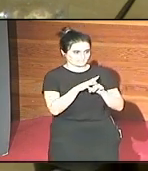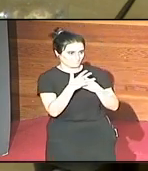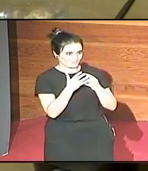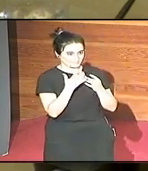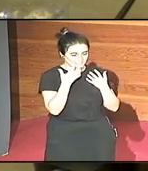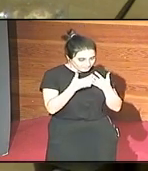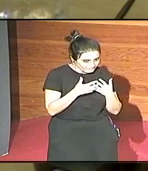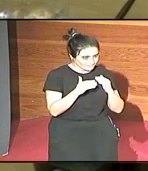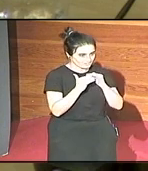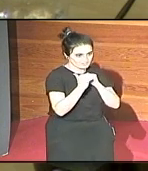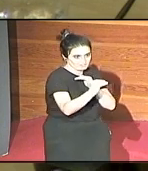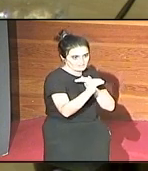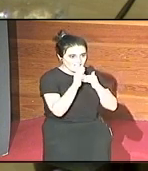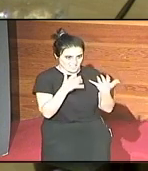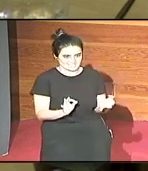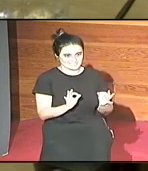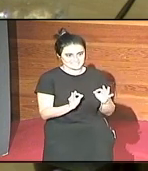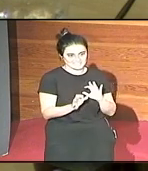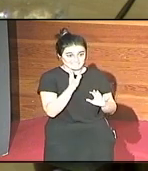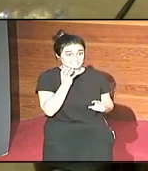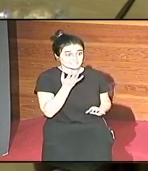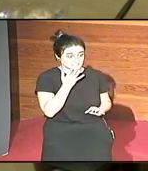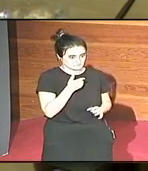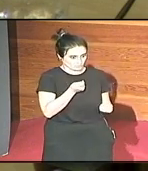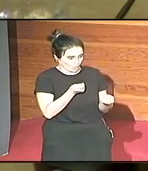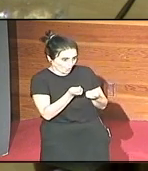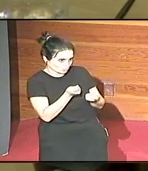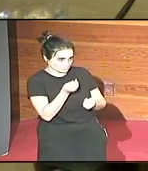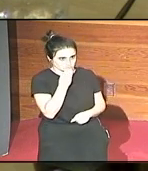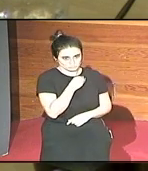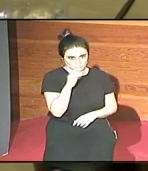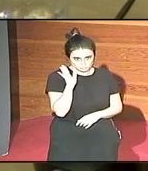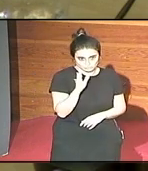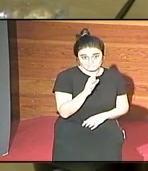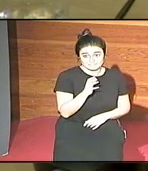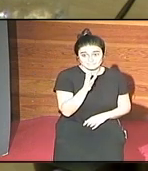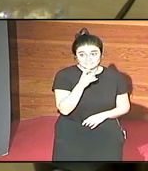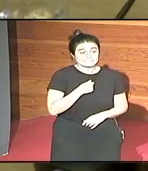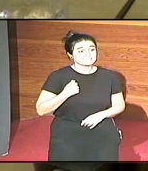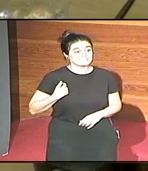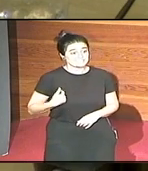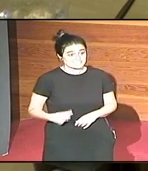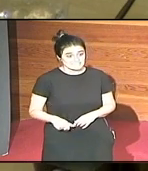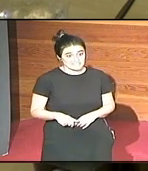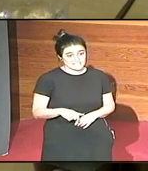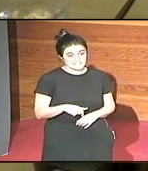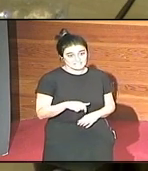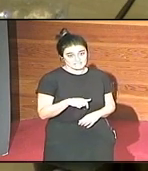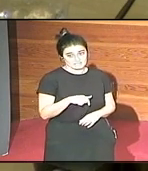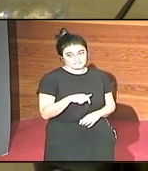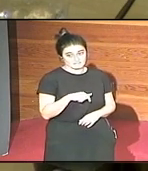controla, eso está clarísimo. China, por supuesto, empuja también,